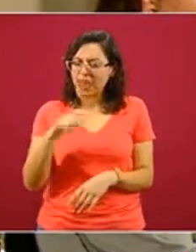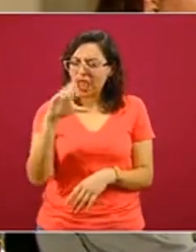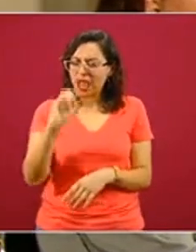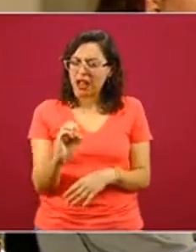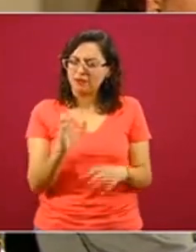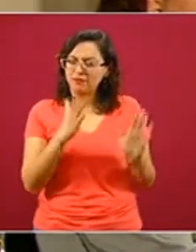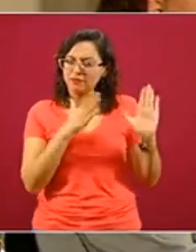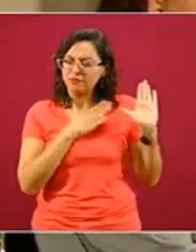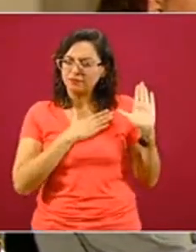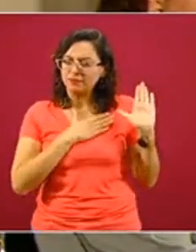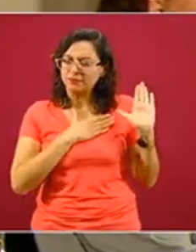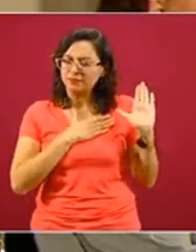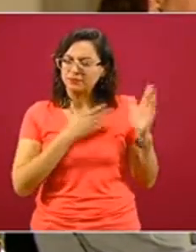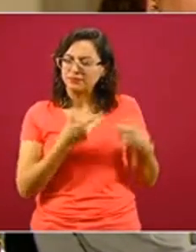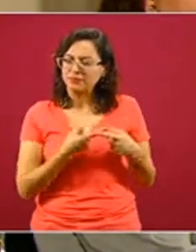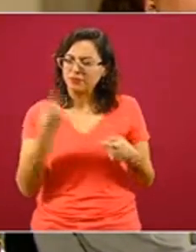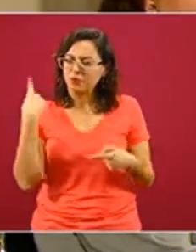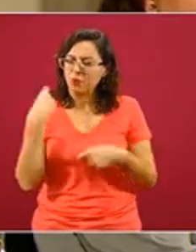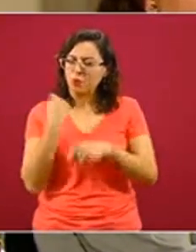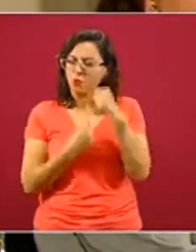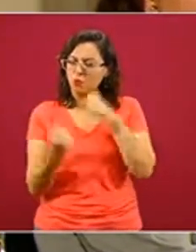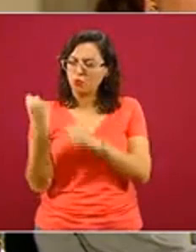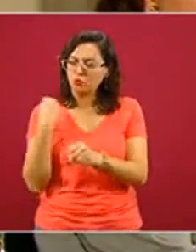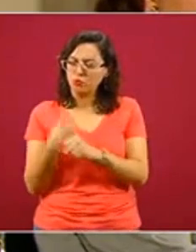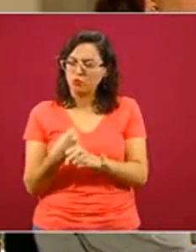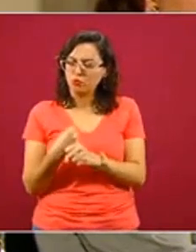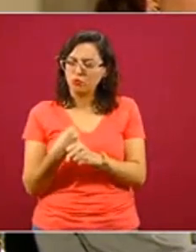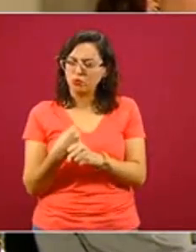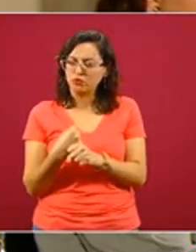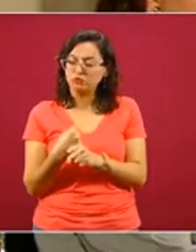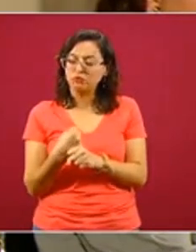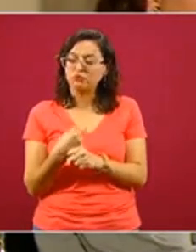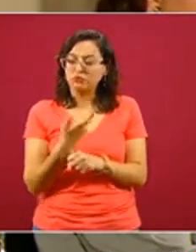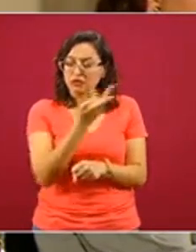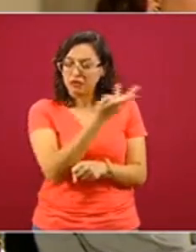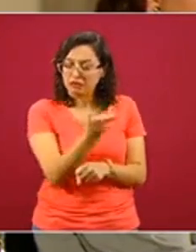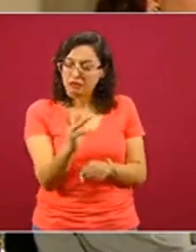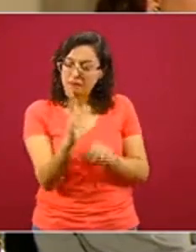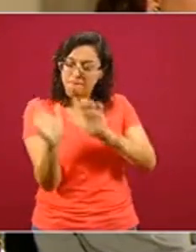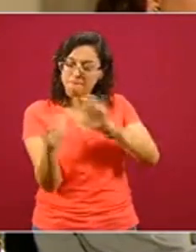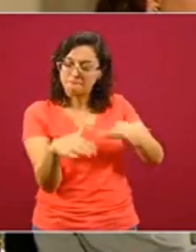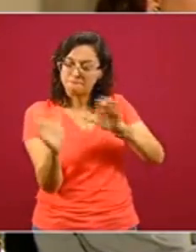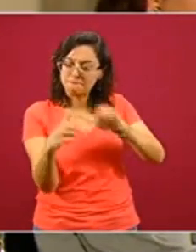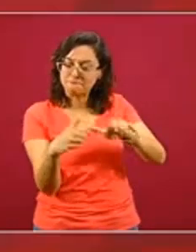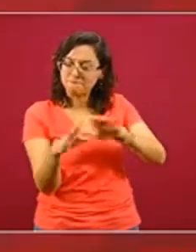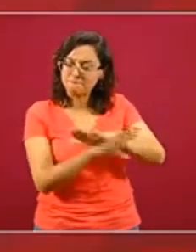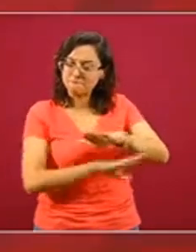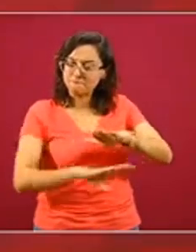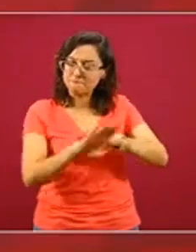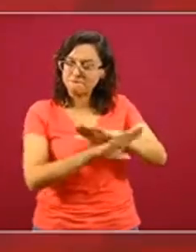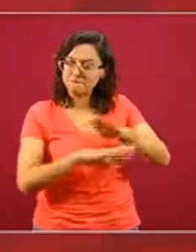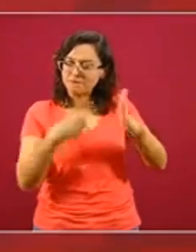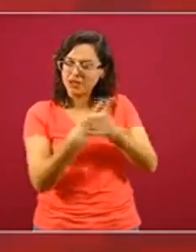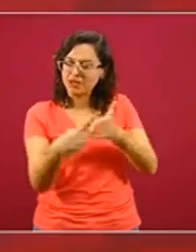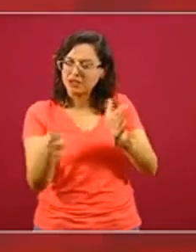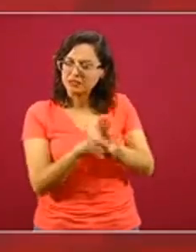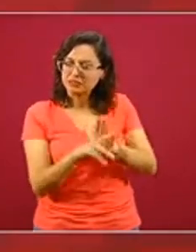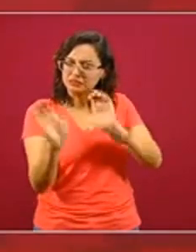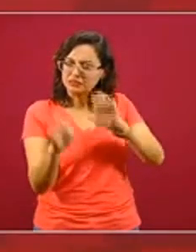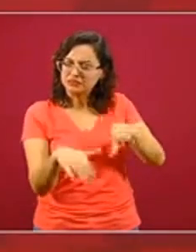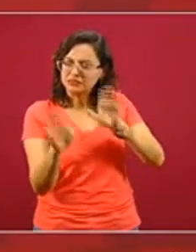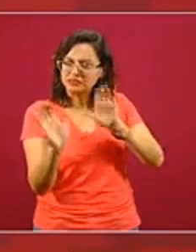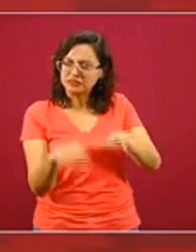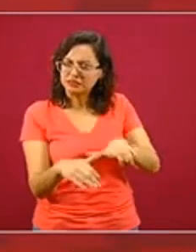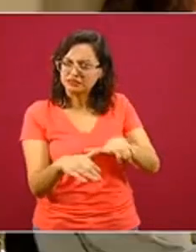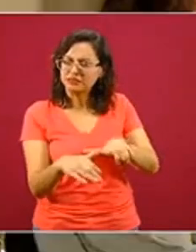hace más o menos un año la basificación sistemática de los trabajadores de la salud, y